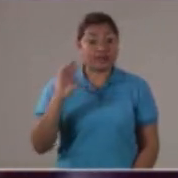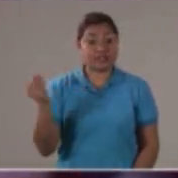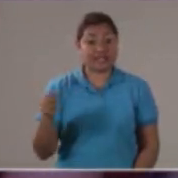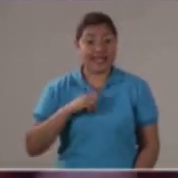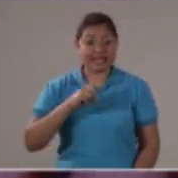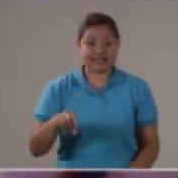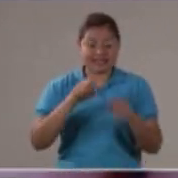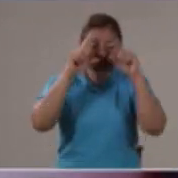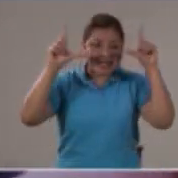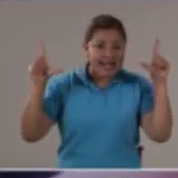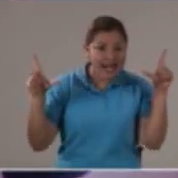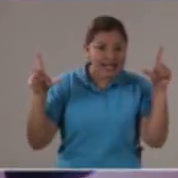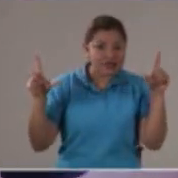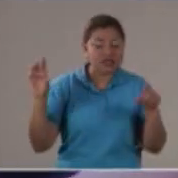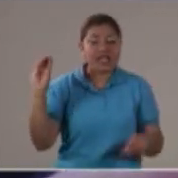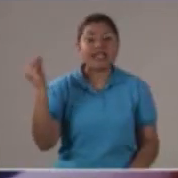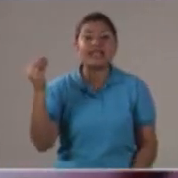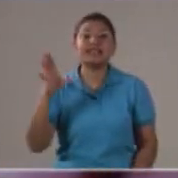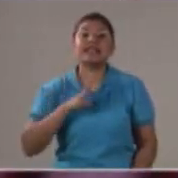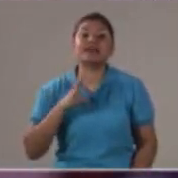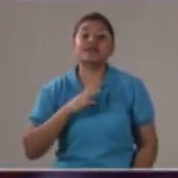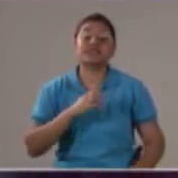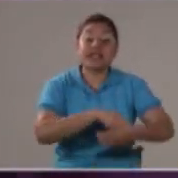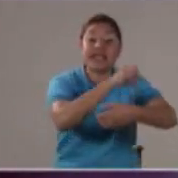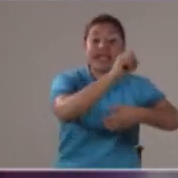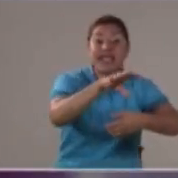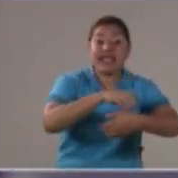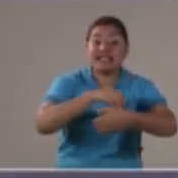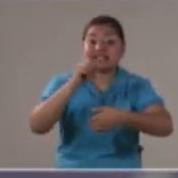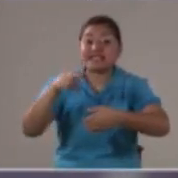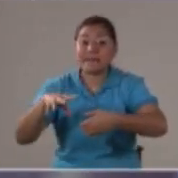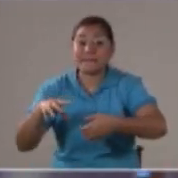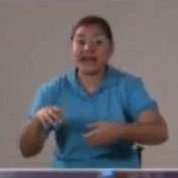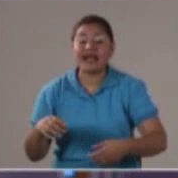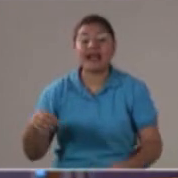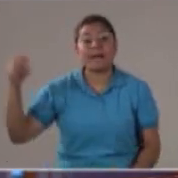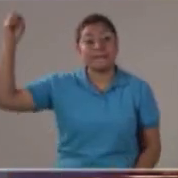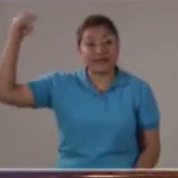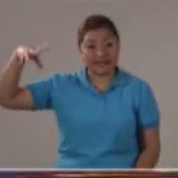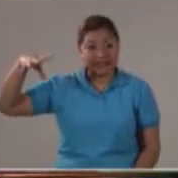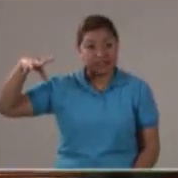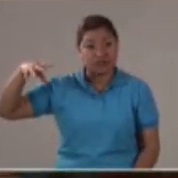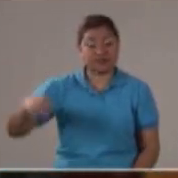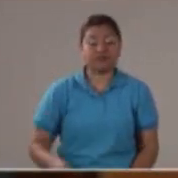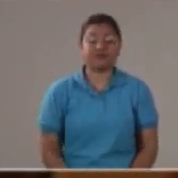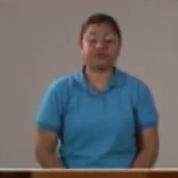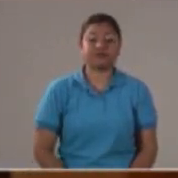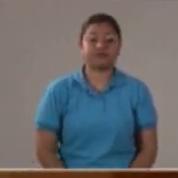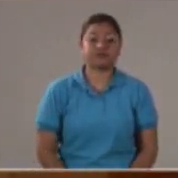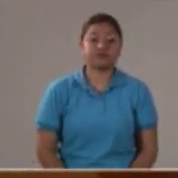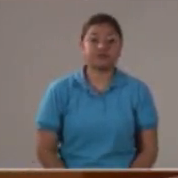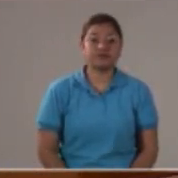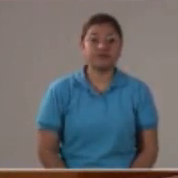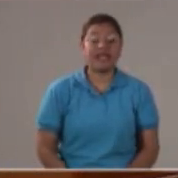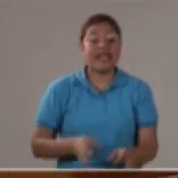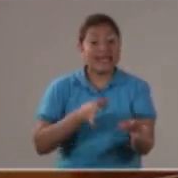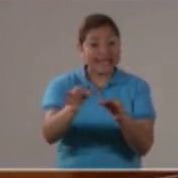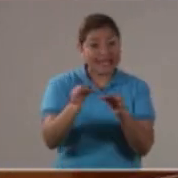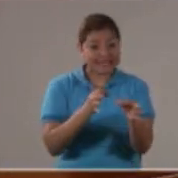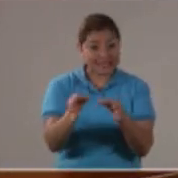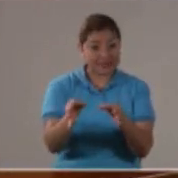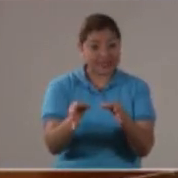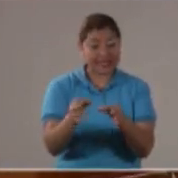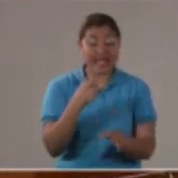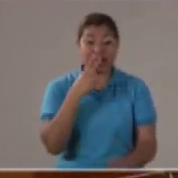de que debemos de sembrar bendición. Ya de esto hablamos en el primer servicio, y entonces les expliqué a los hermanos